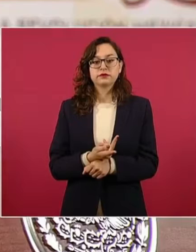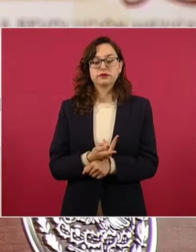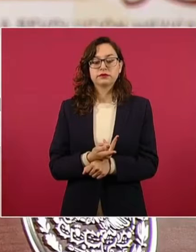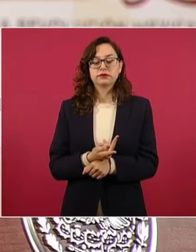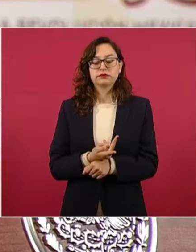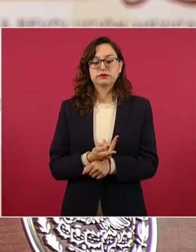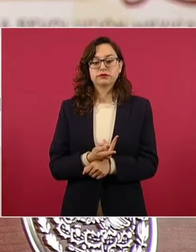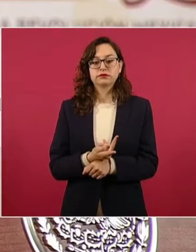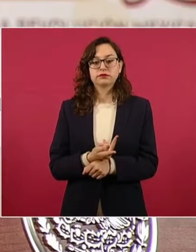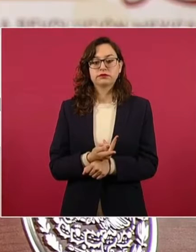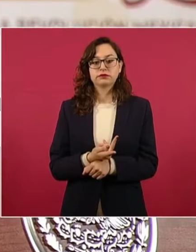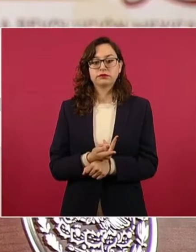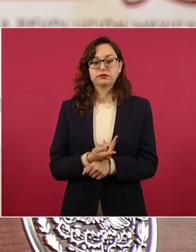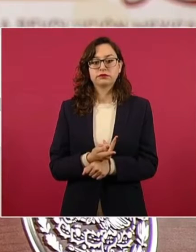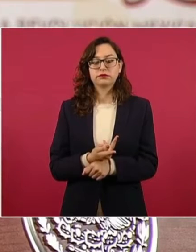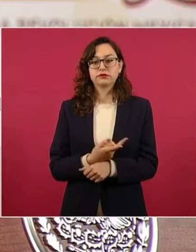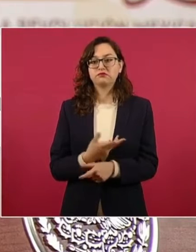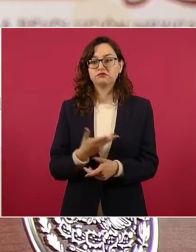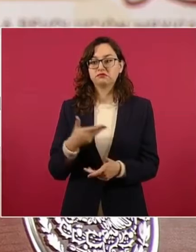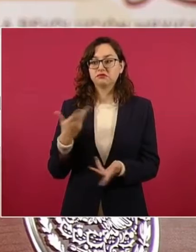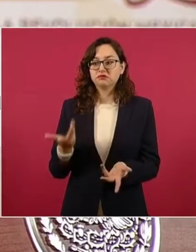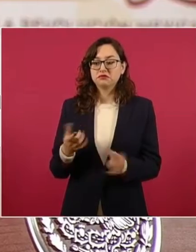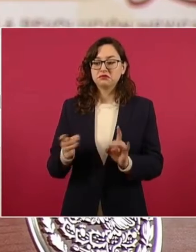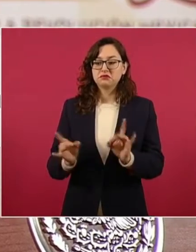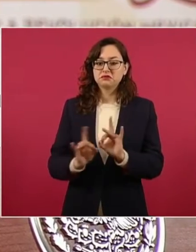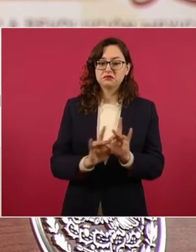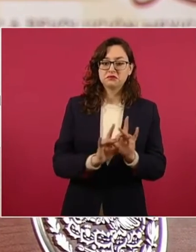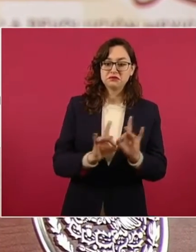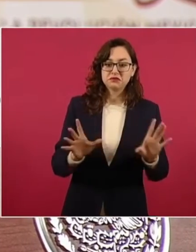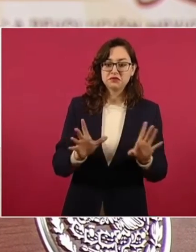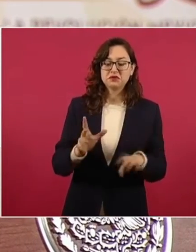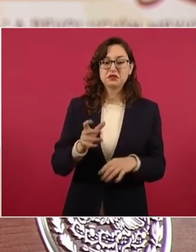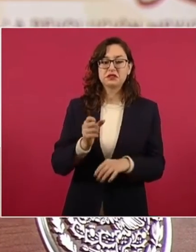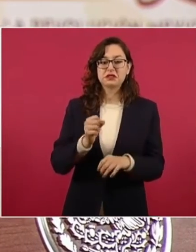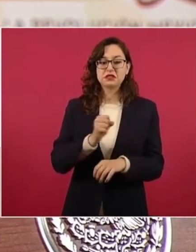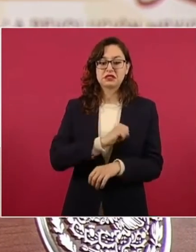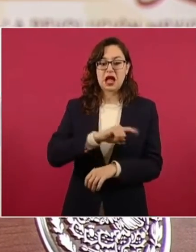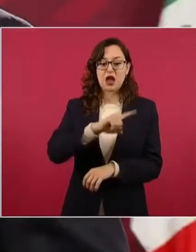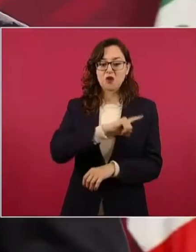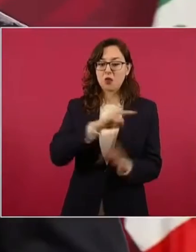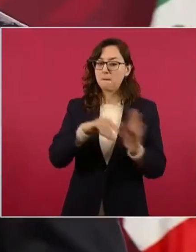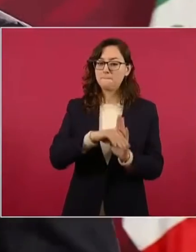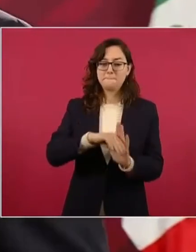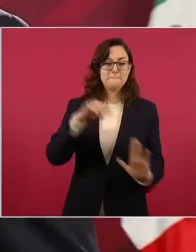está peor la situación de la salud pública que la educación.